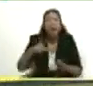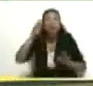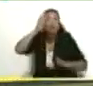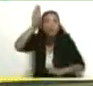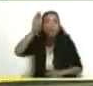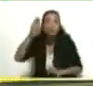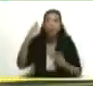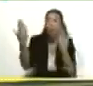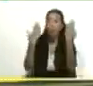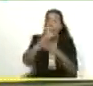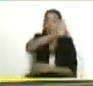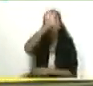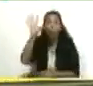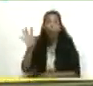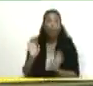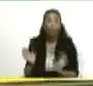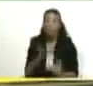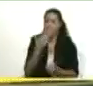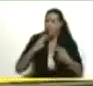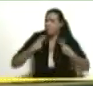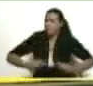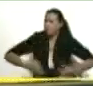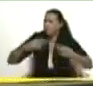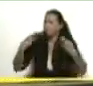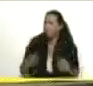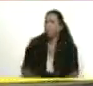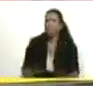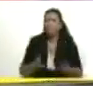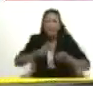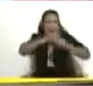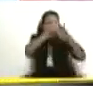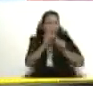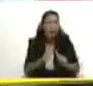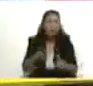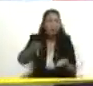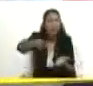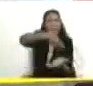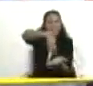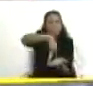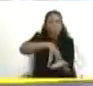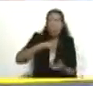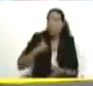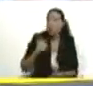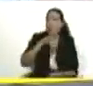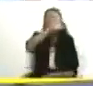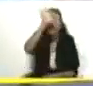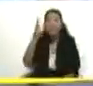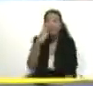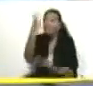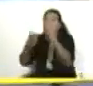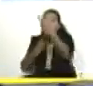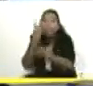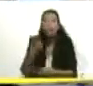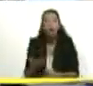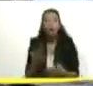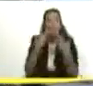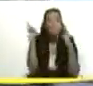futuro de la humanidad, del arte, de la música, que en cualquier país que hayamos visitado.